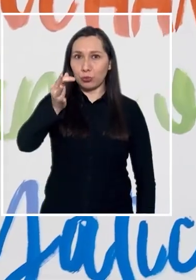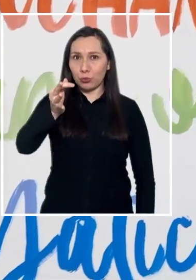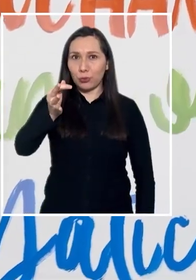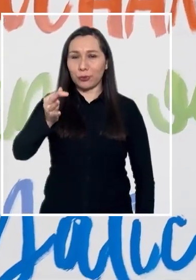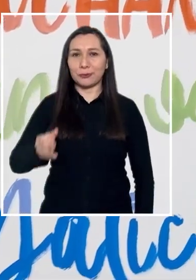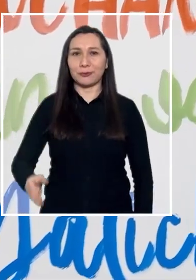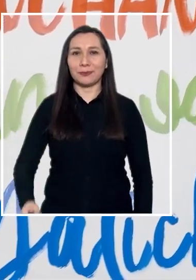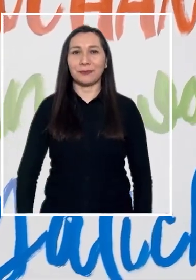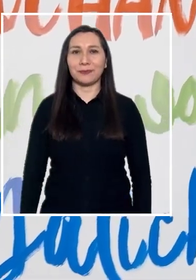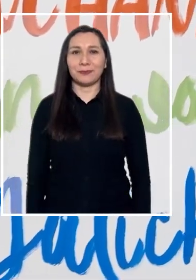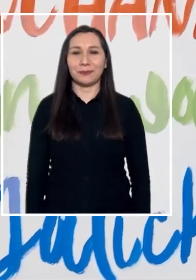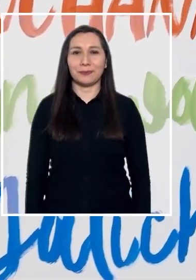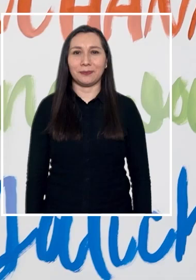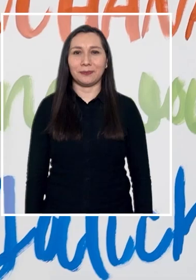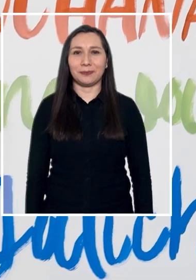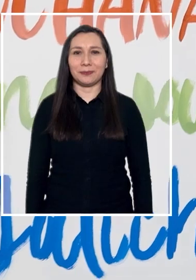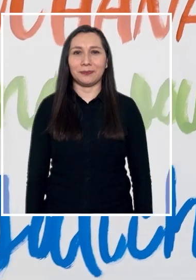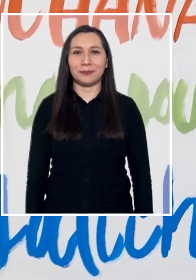Hamuq pacha,